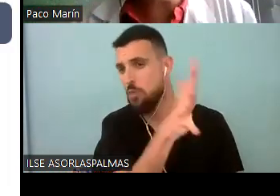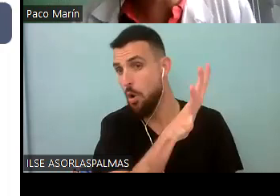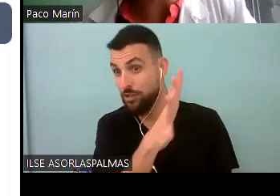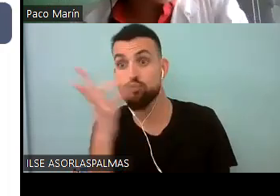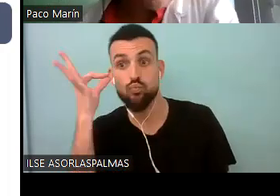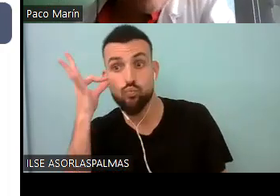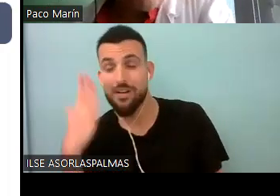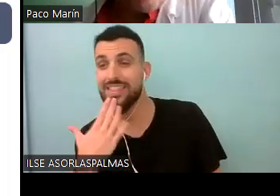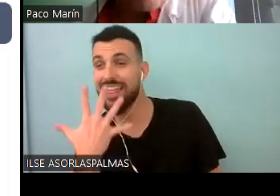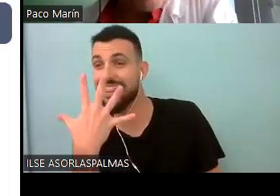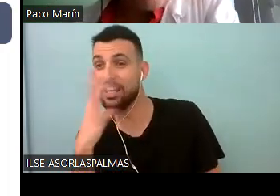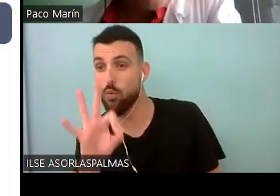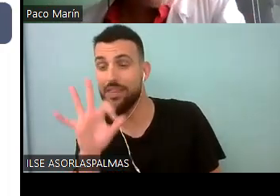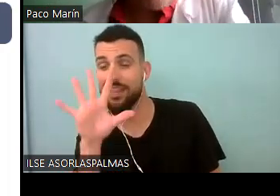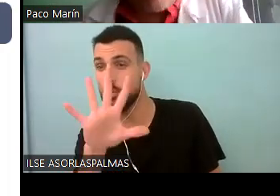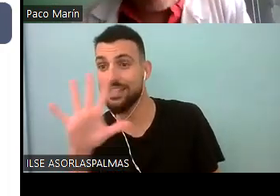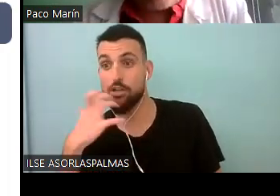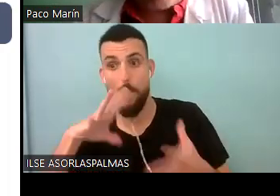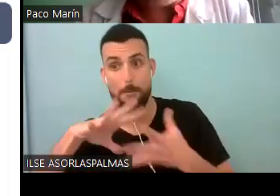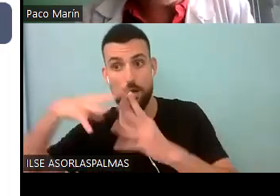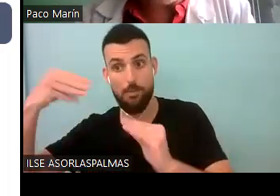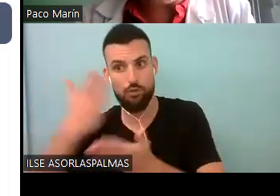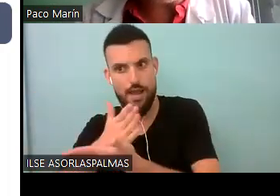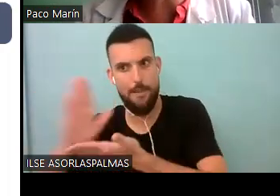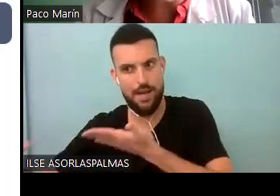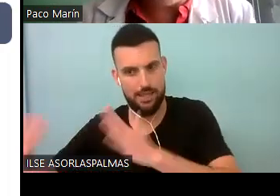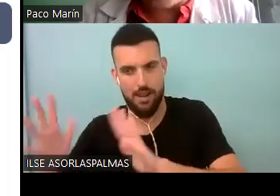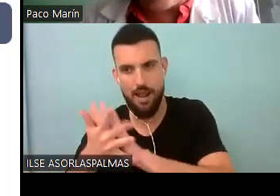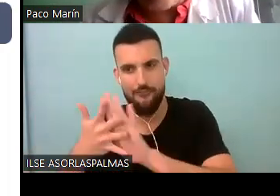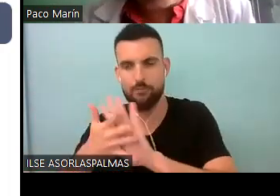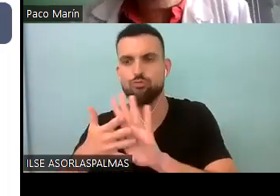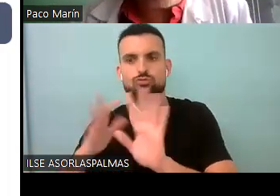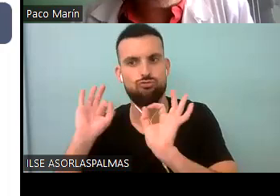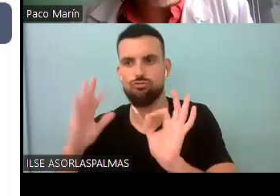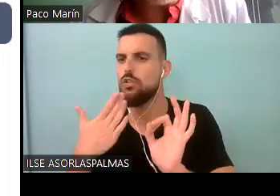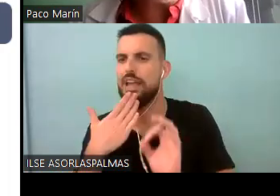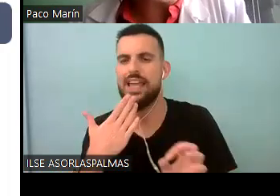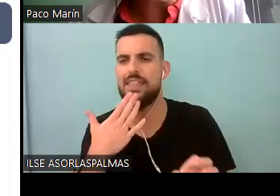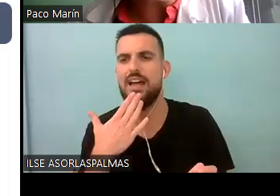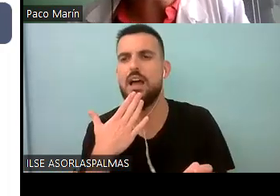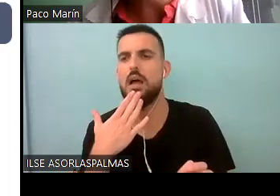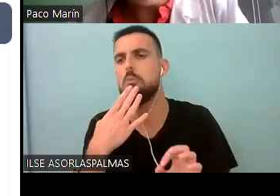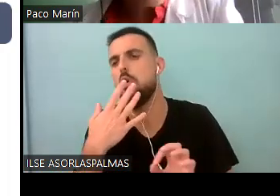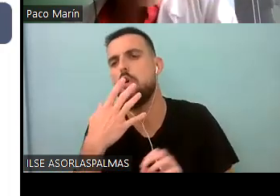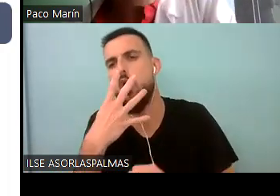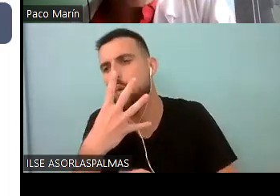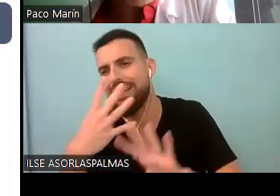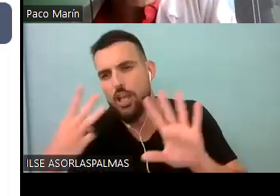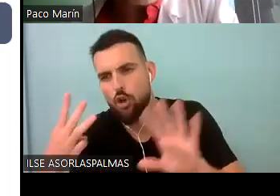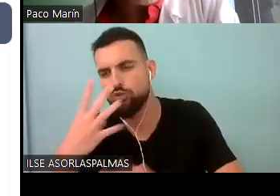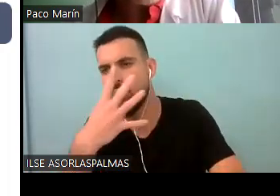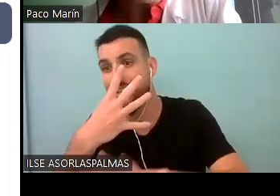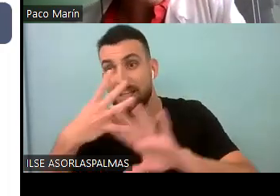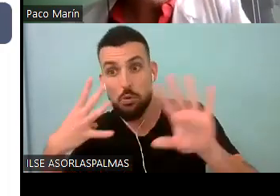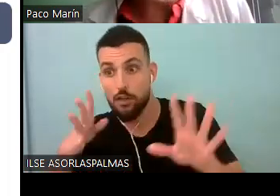definición, sin contar la menopausia, o sea, contemos una mujer con 48, 49 años, no ha tenido